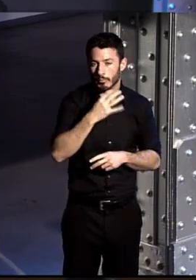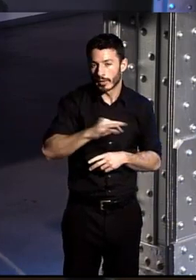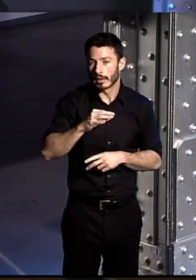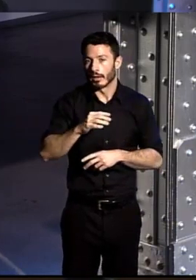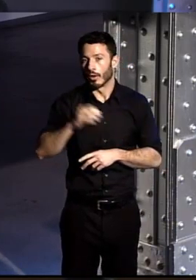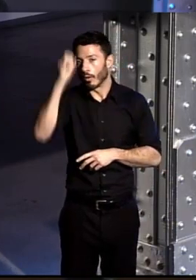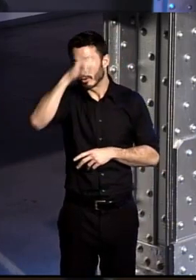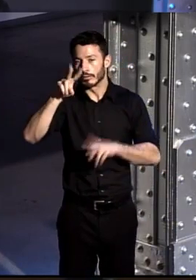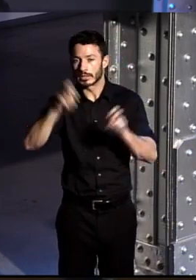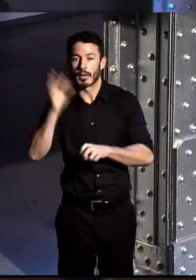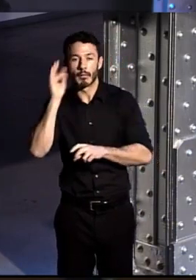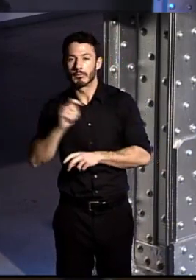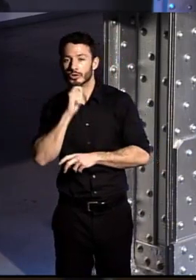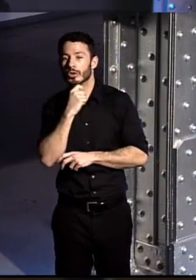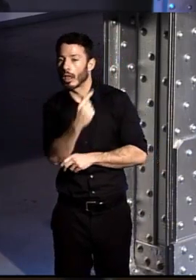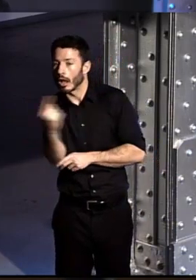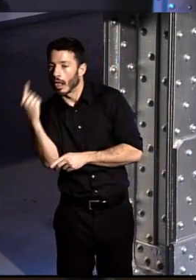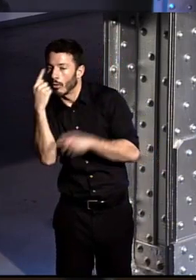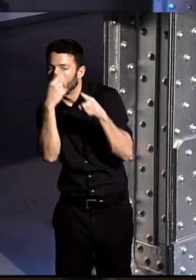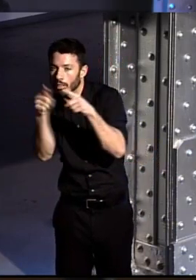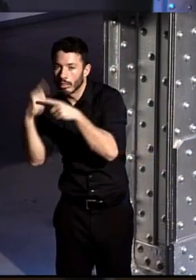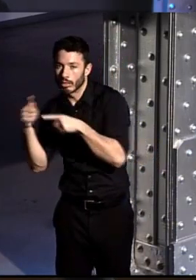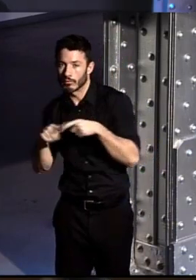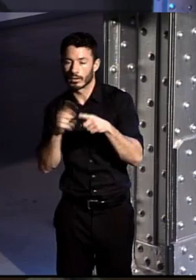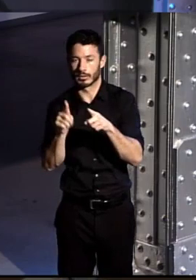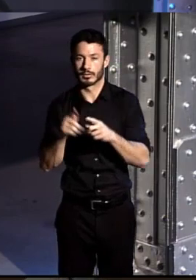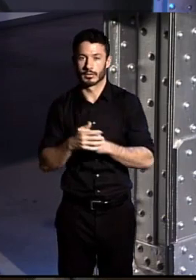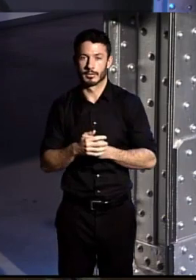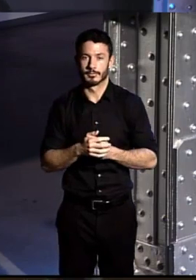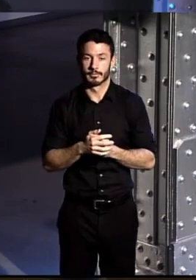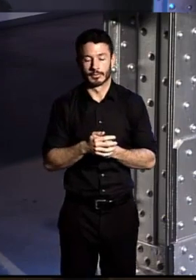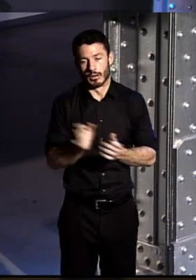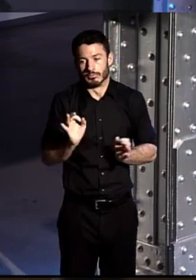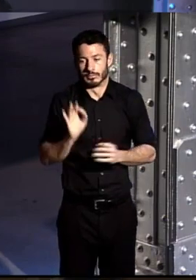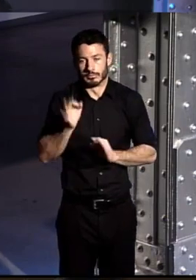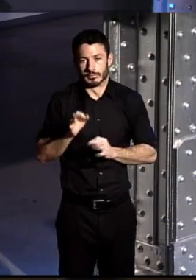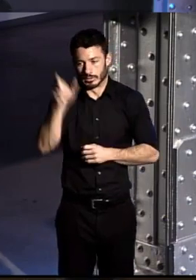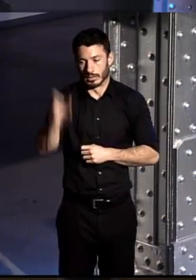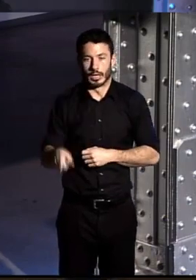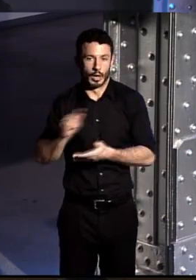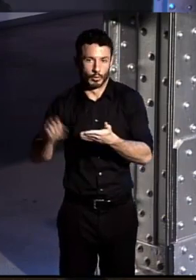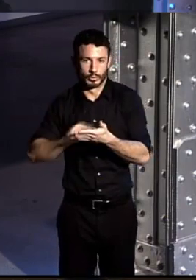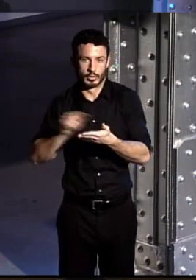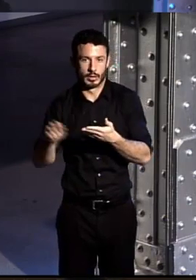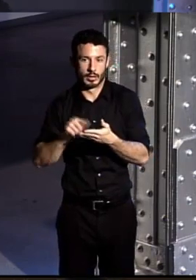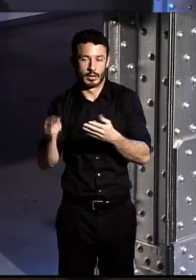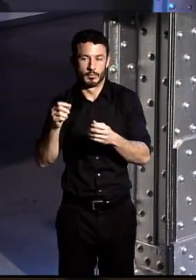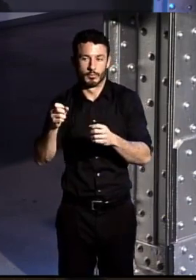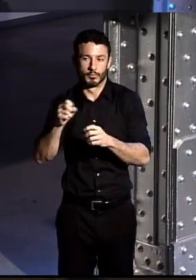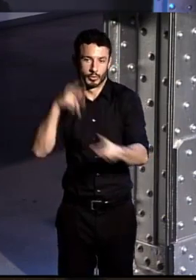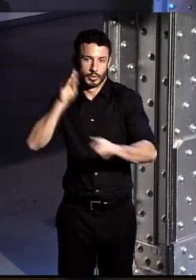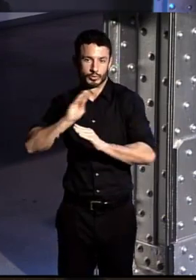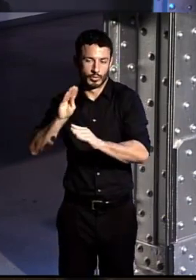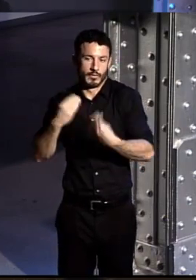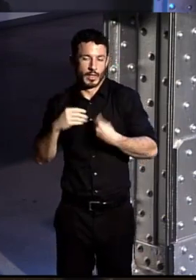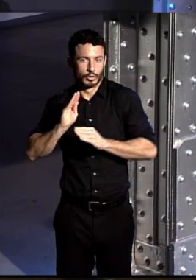que sí, claro. Es una lectura que hace sobre su vida, muy claro. así, entonces recalca mucho eso. Habla del club, que cuando era joven, que